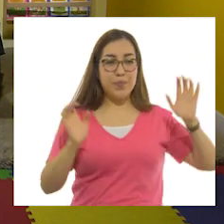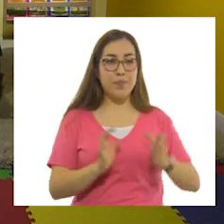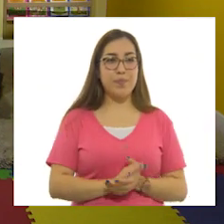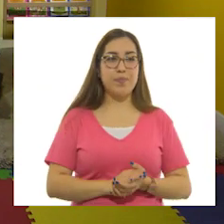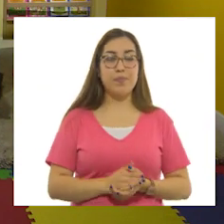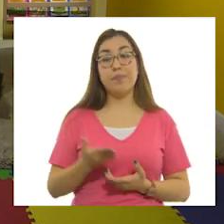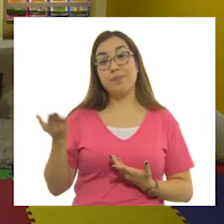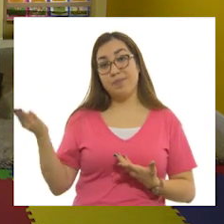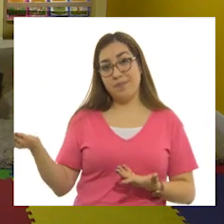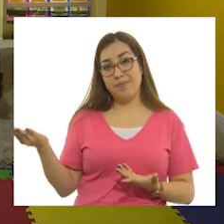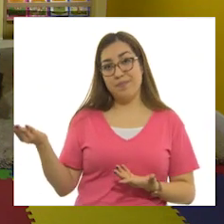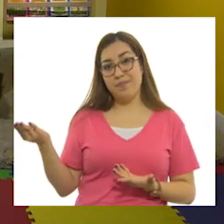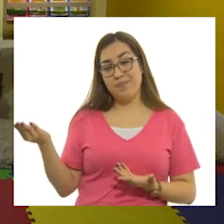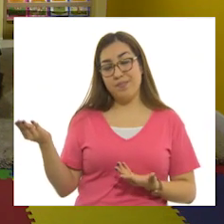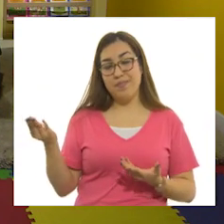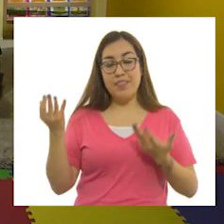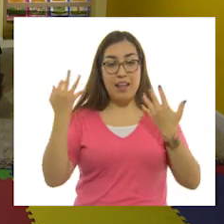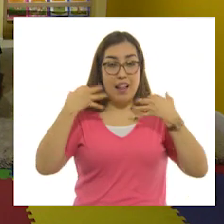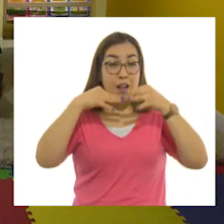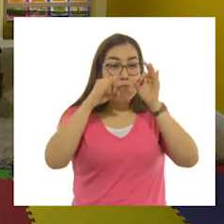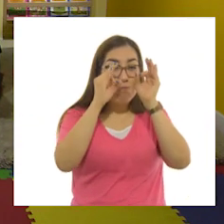lecho citas